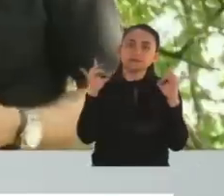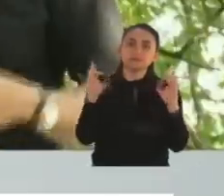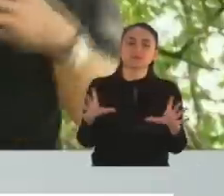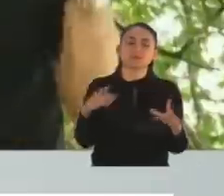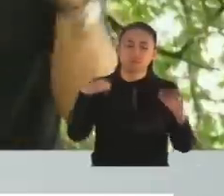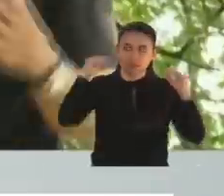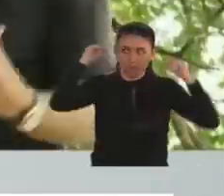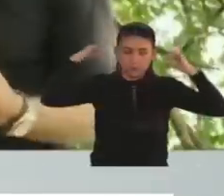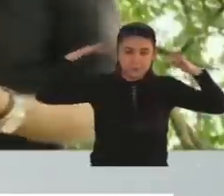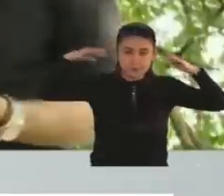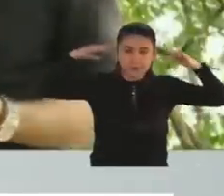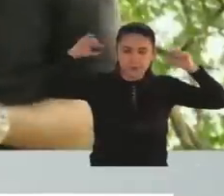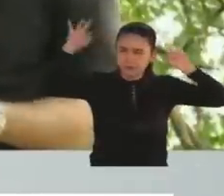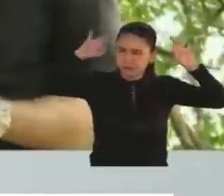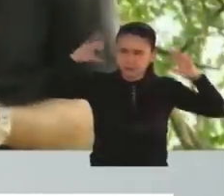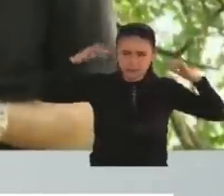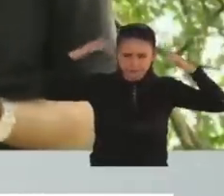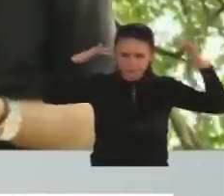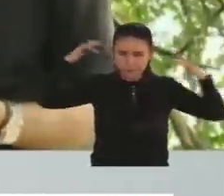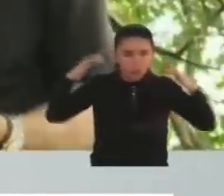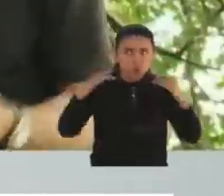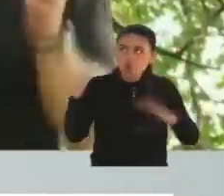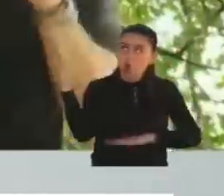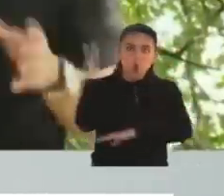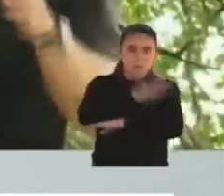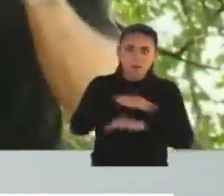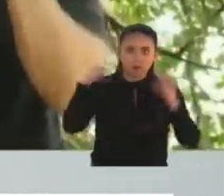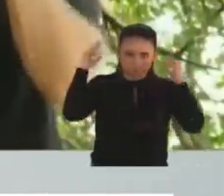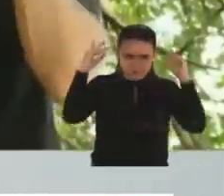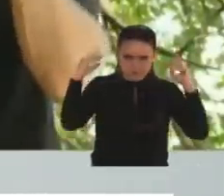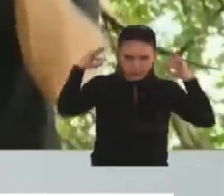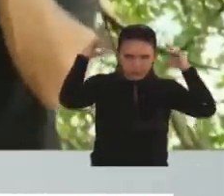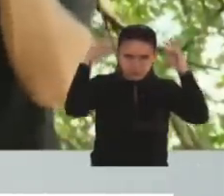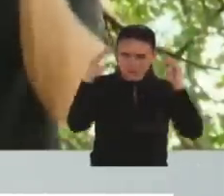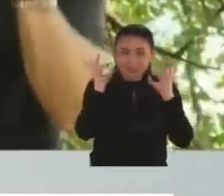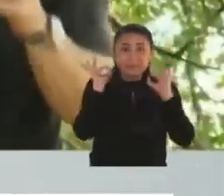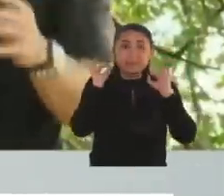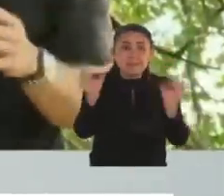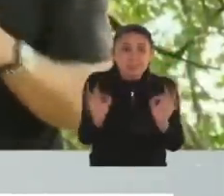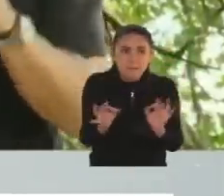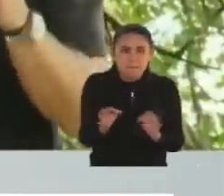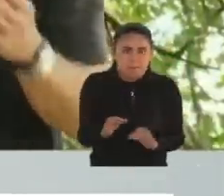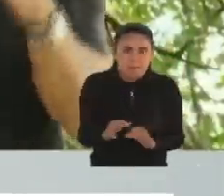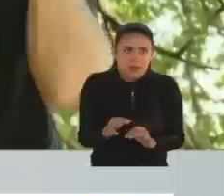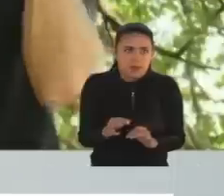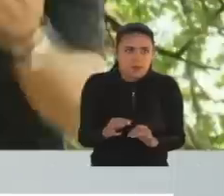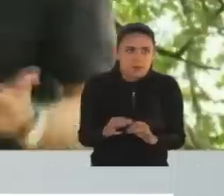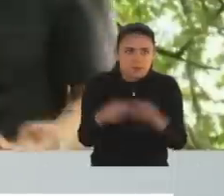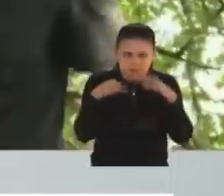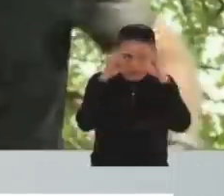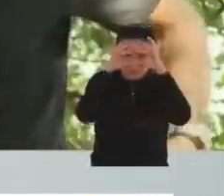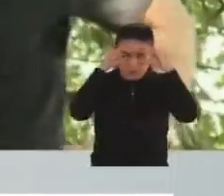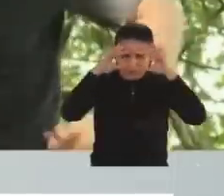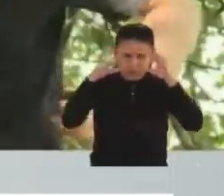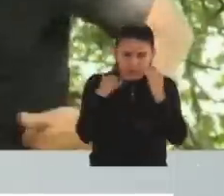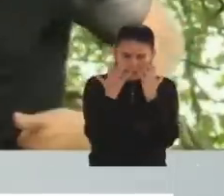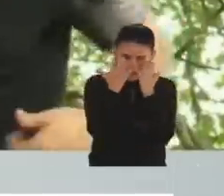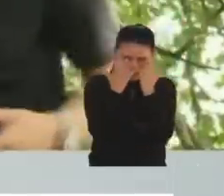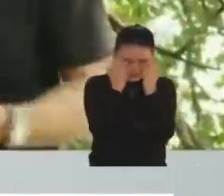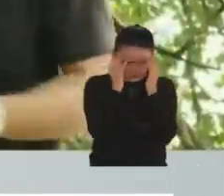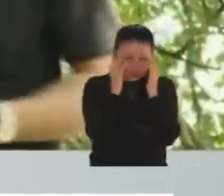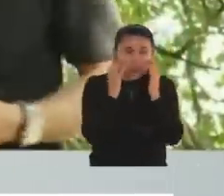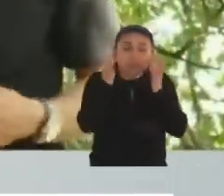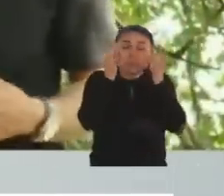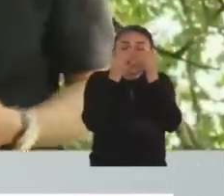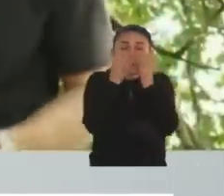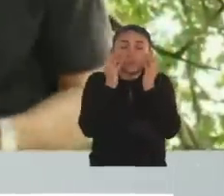zancudos alrededor tuyo todo el tiempo. Es constante. Estás totalmente tapado, solamente se te ven los ojos y por los ojos te pican por encima de la